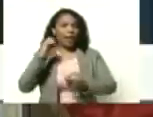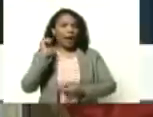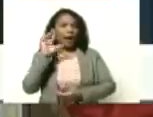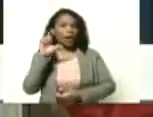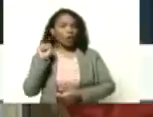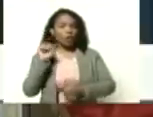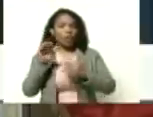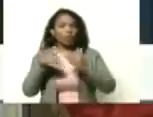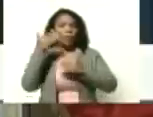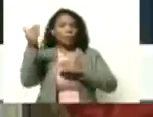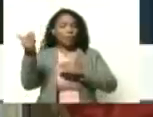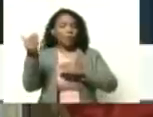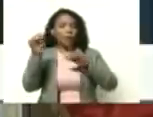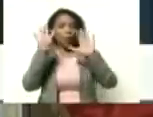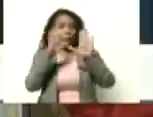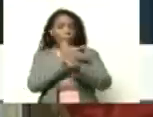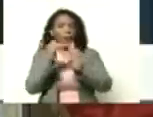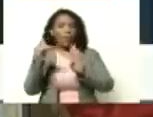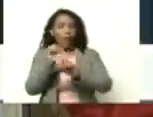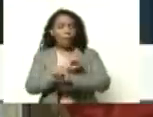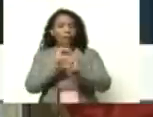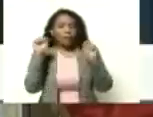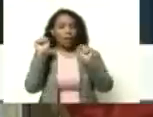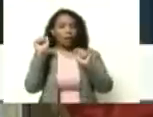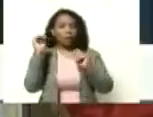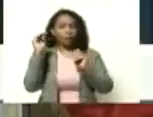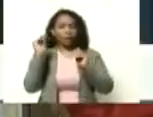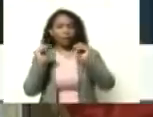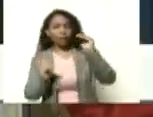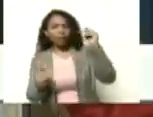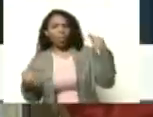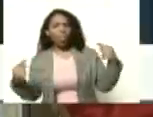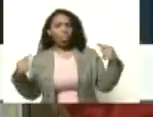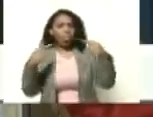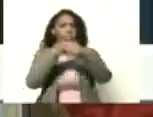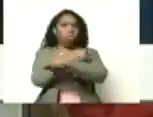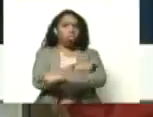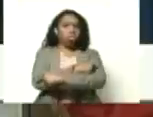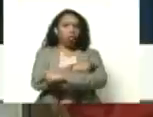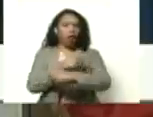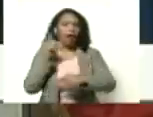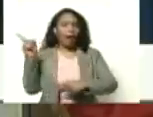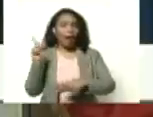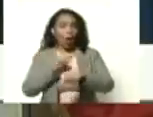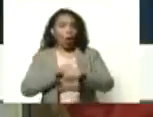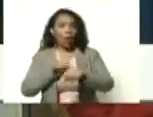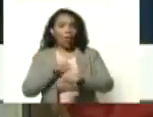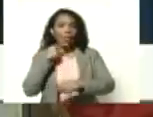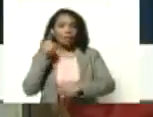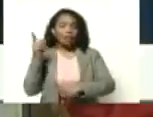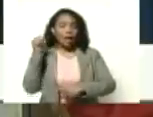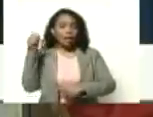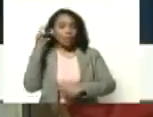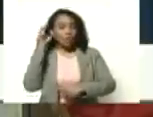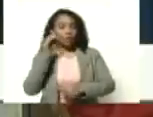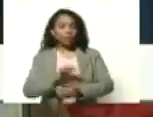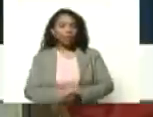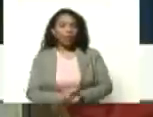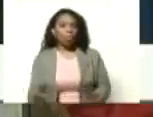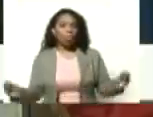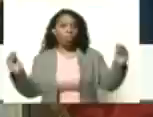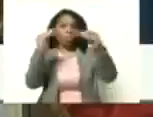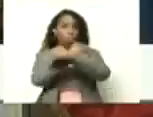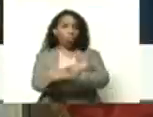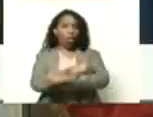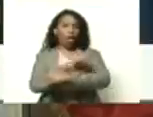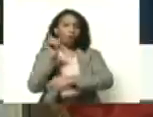mañana existiendo una disparidad disparidad con la hora que ella reportaba de su